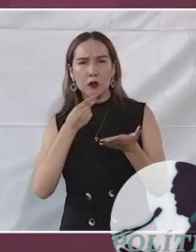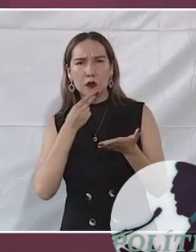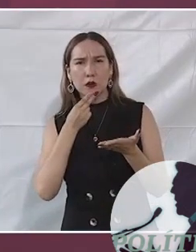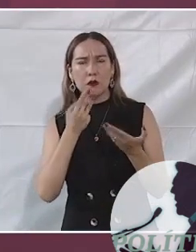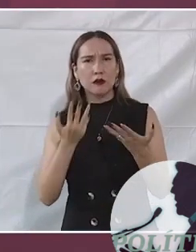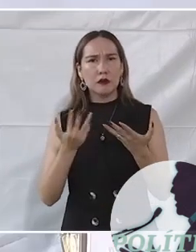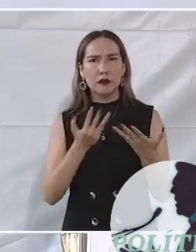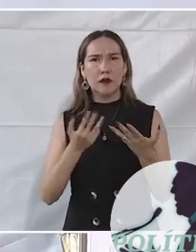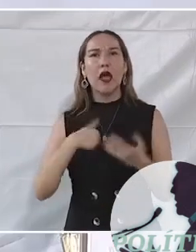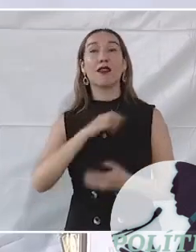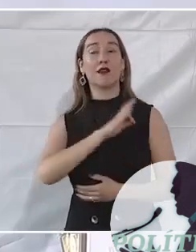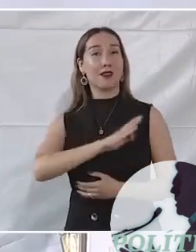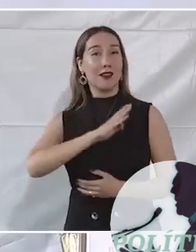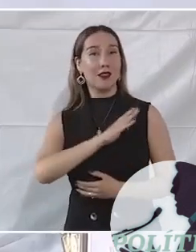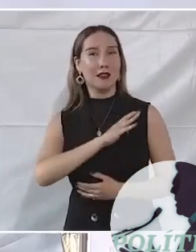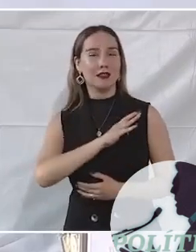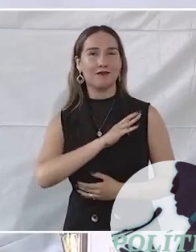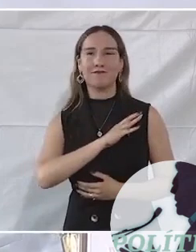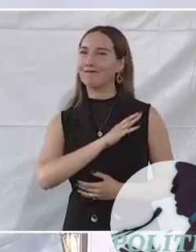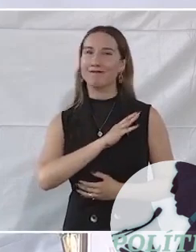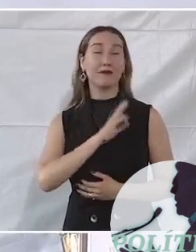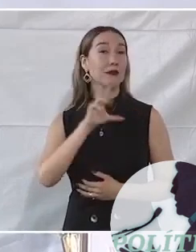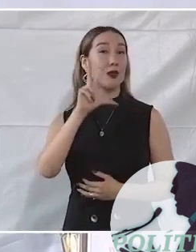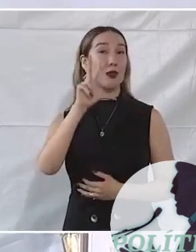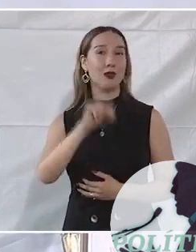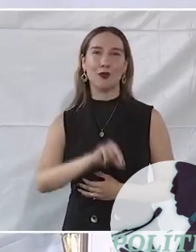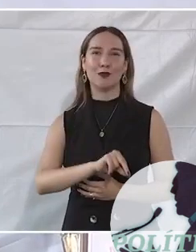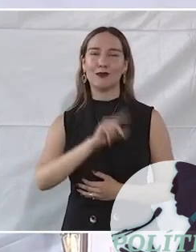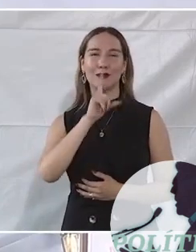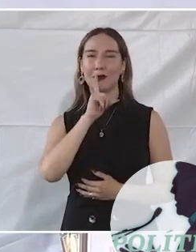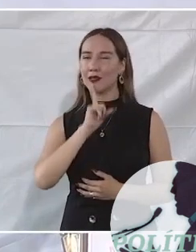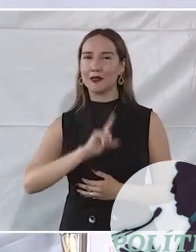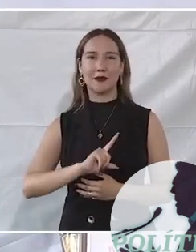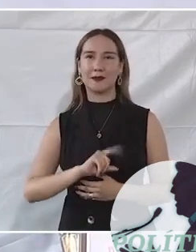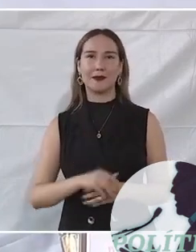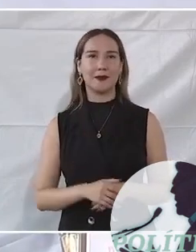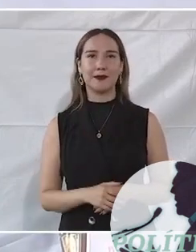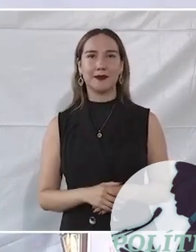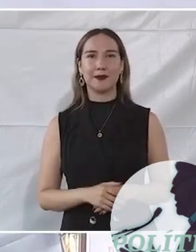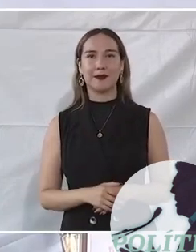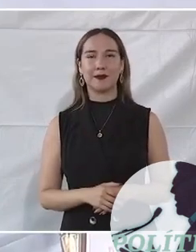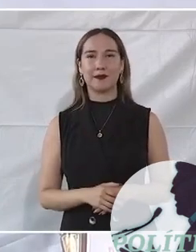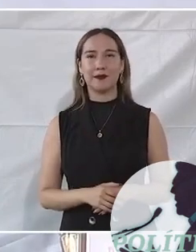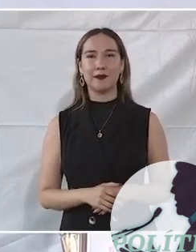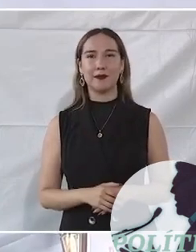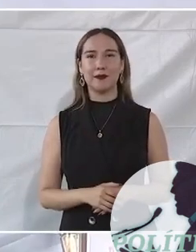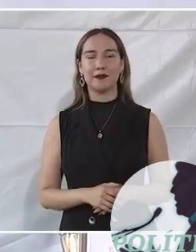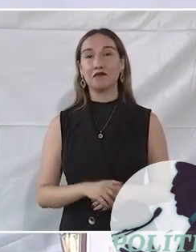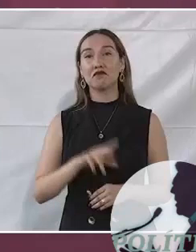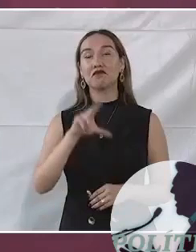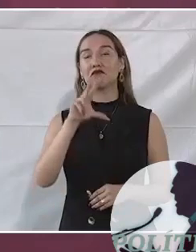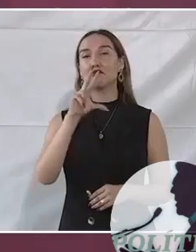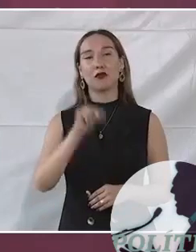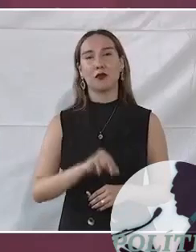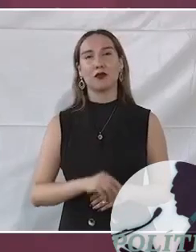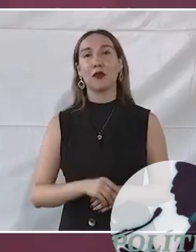encontrar la felicidad. Eso no da felicidad, eso es efímero, es transitorio,